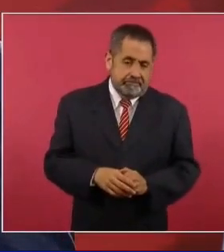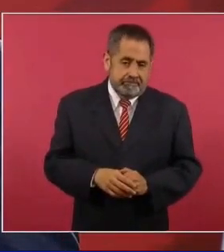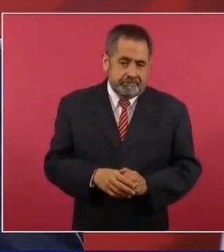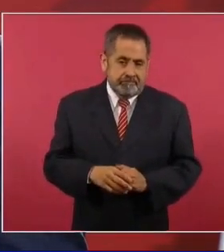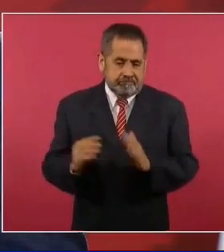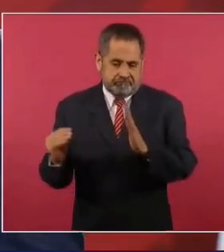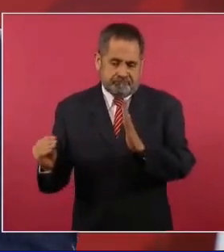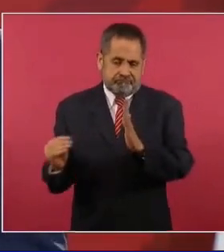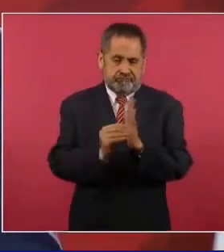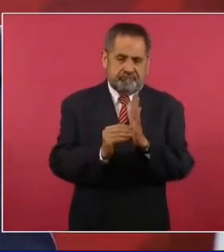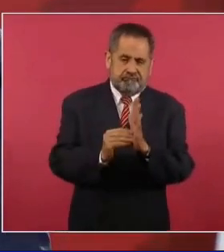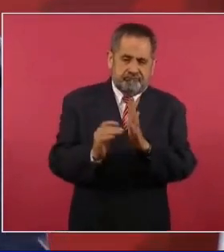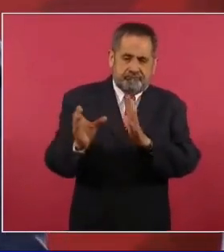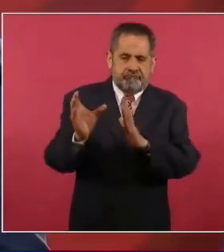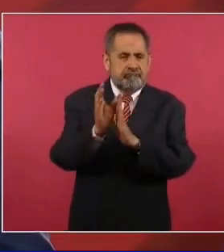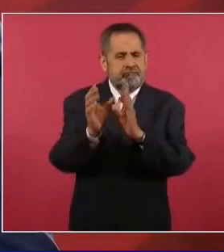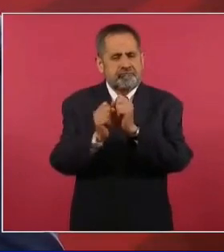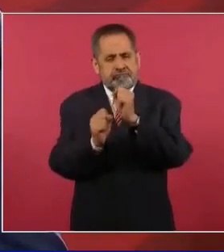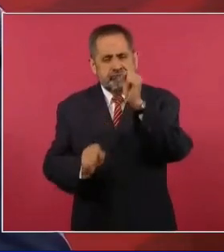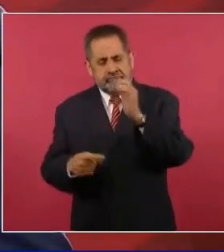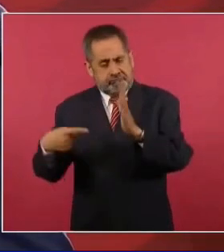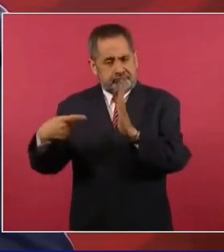Pero si está en la Constitución,